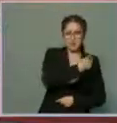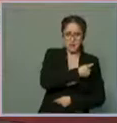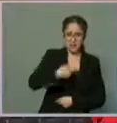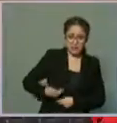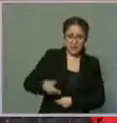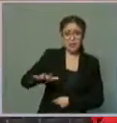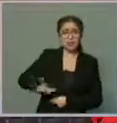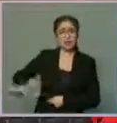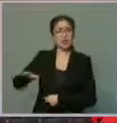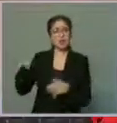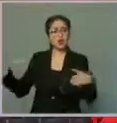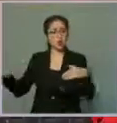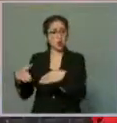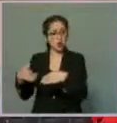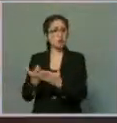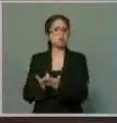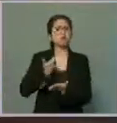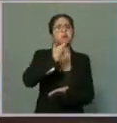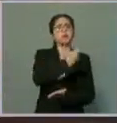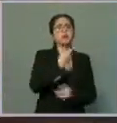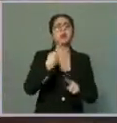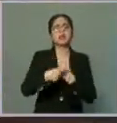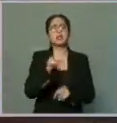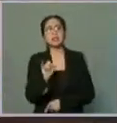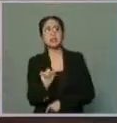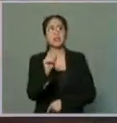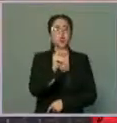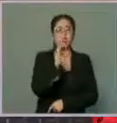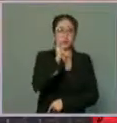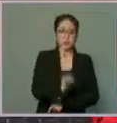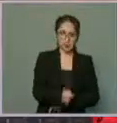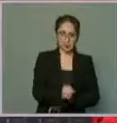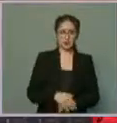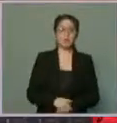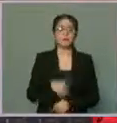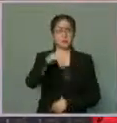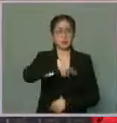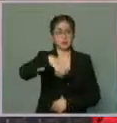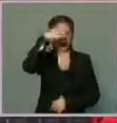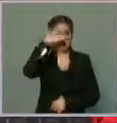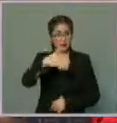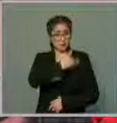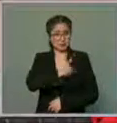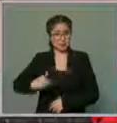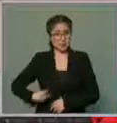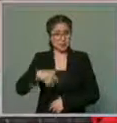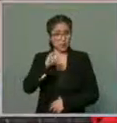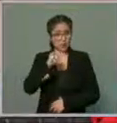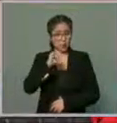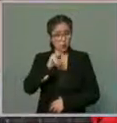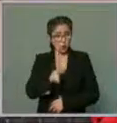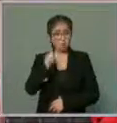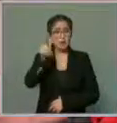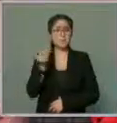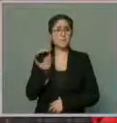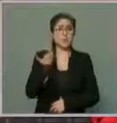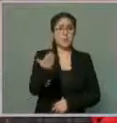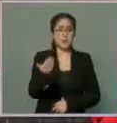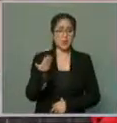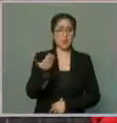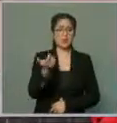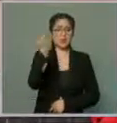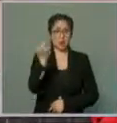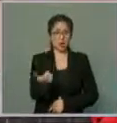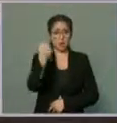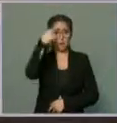ocasión, como lo hemos visto durante los últimos años, el presidente Trump ha mantenido la petición, la exigencia de recursos para